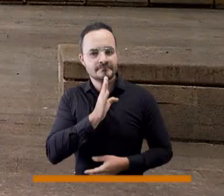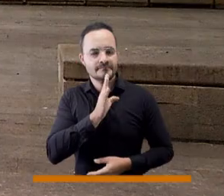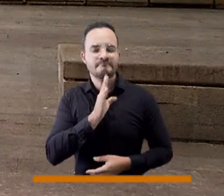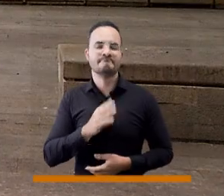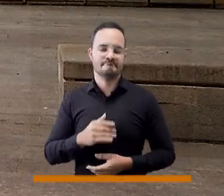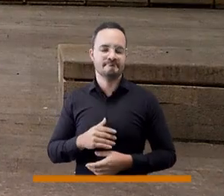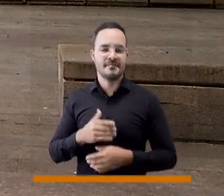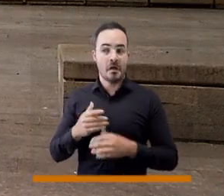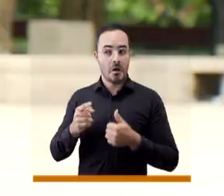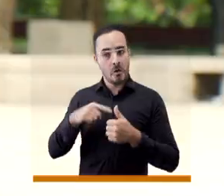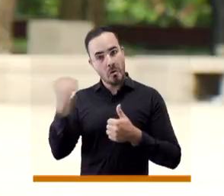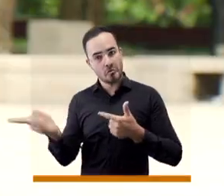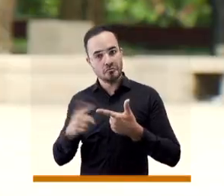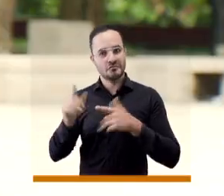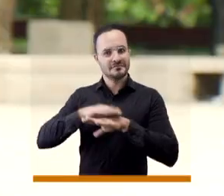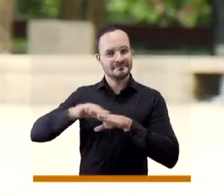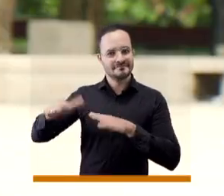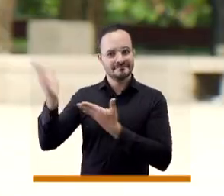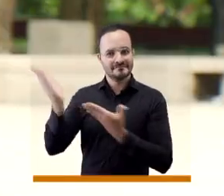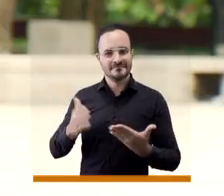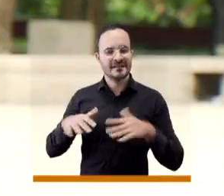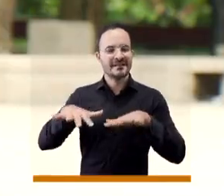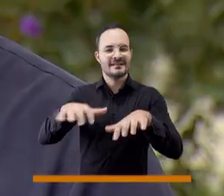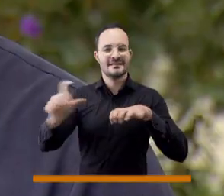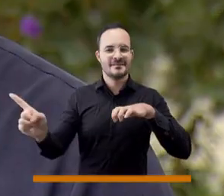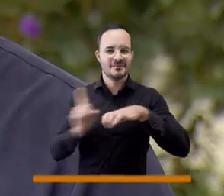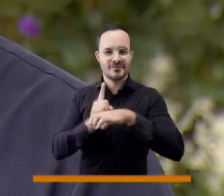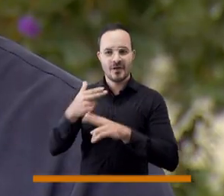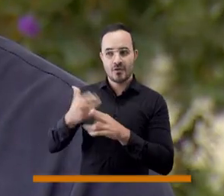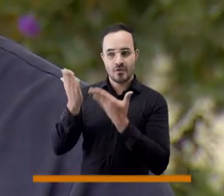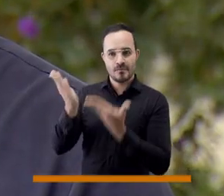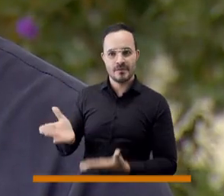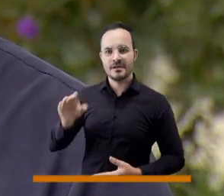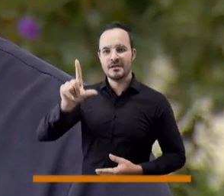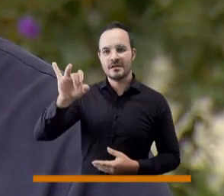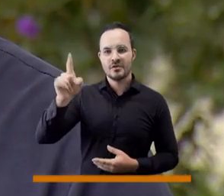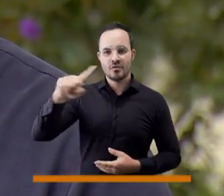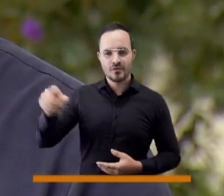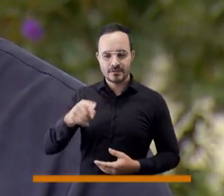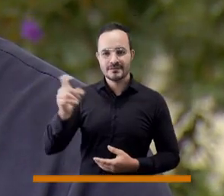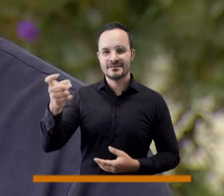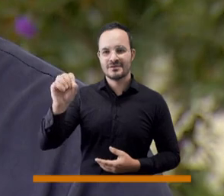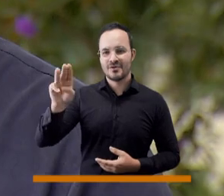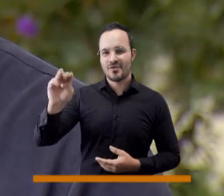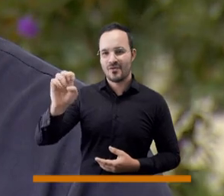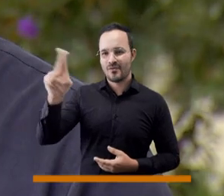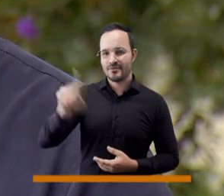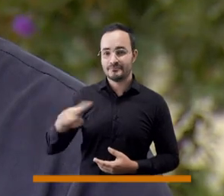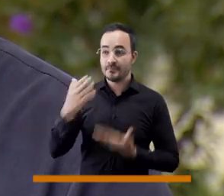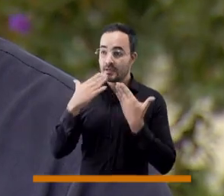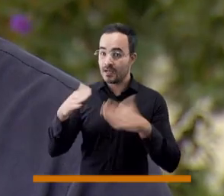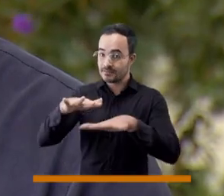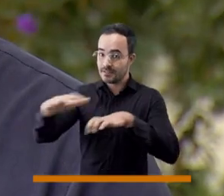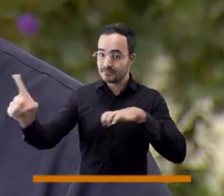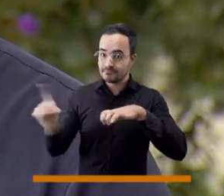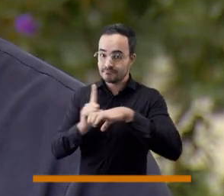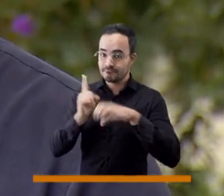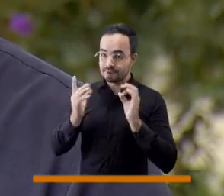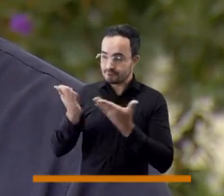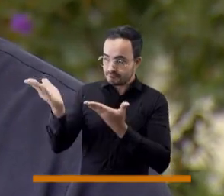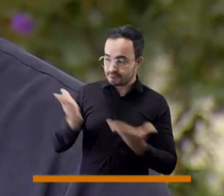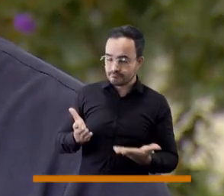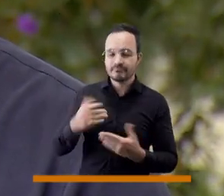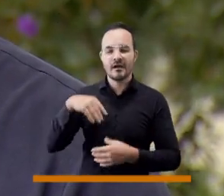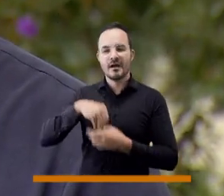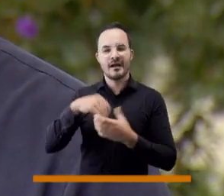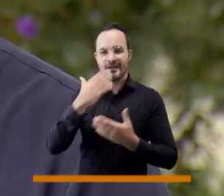nuestro siguiente invitado, el diputado Luis Gabriel Gómez. Diputado, bienvenido. Gracias por estar con nosotros